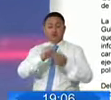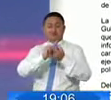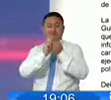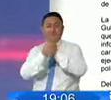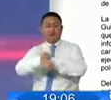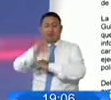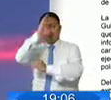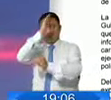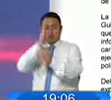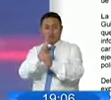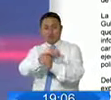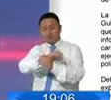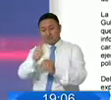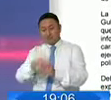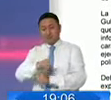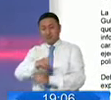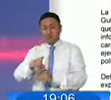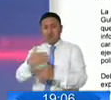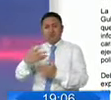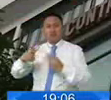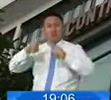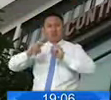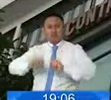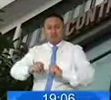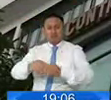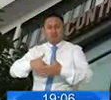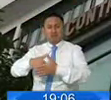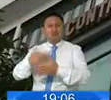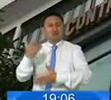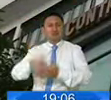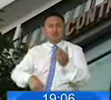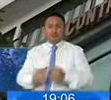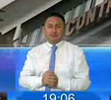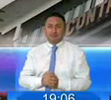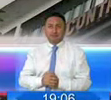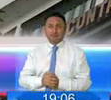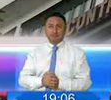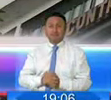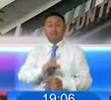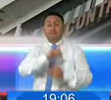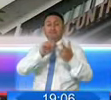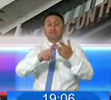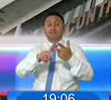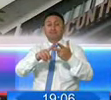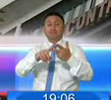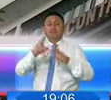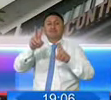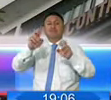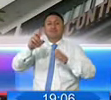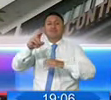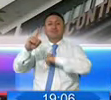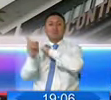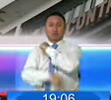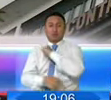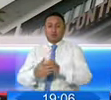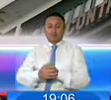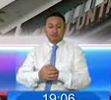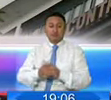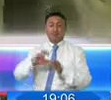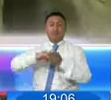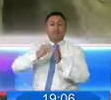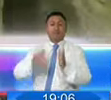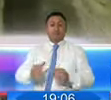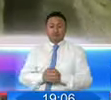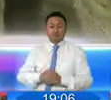el objeto y el alcance de la consultoría. Con respecto a la responsabilidad administrativa, la Contraloría ordenó